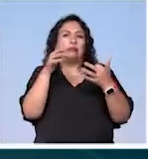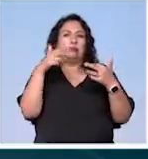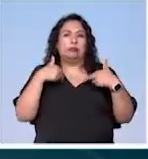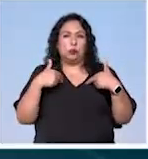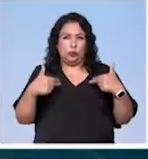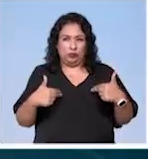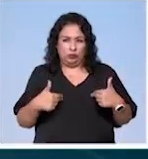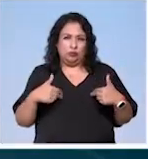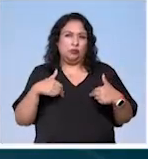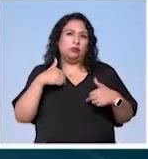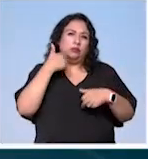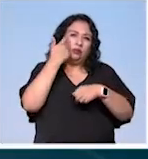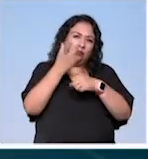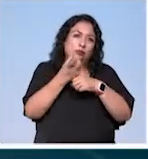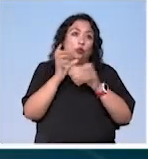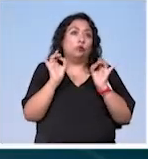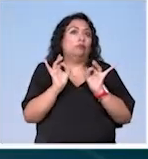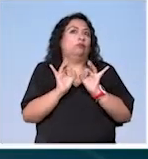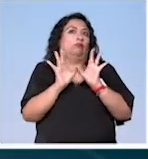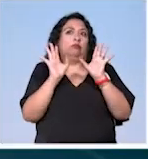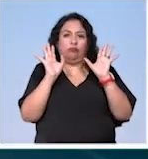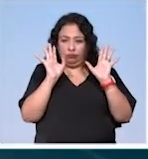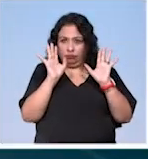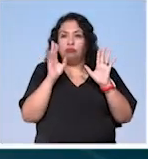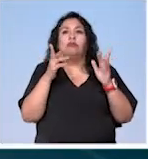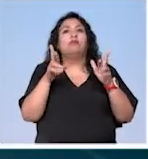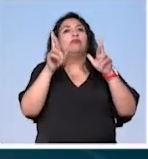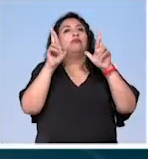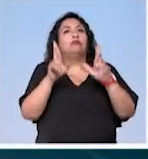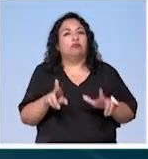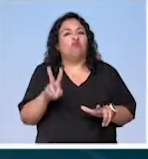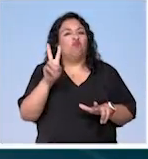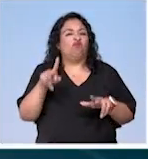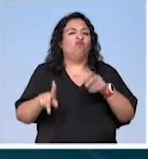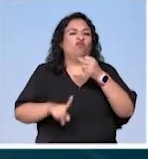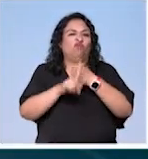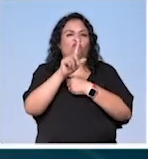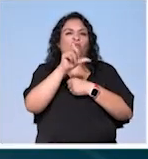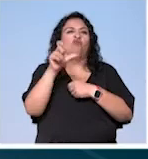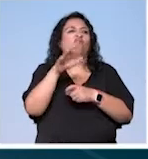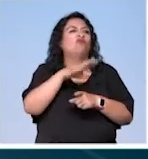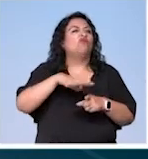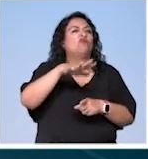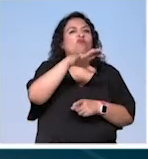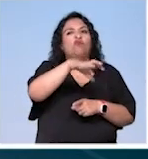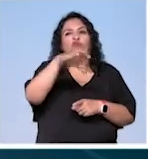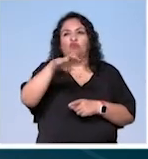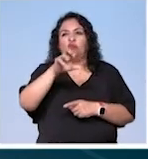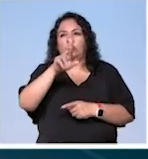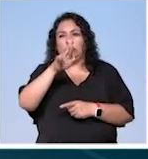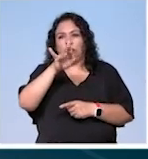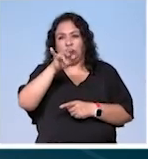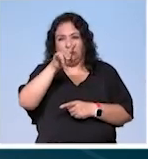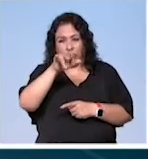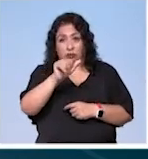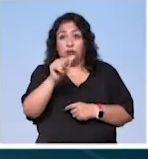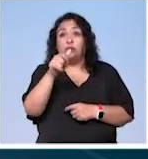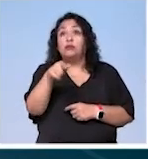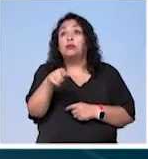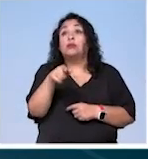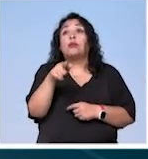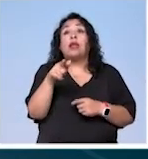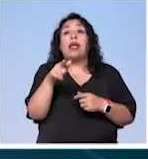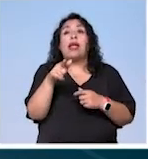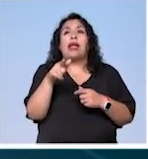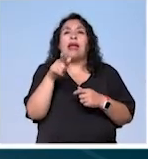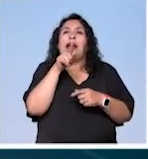humano, voluntaria o fortuitamente, y que representan una amenaza para los ecosistemas. En el caso de las